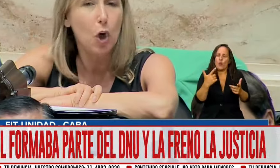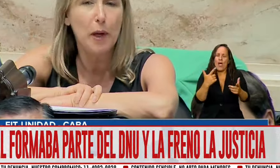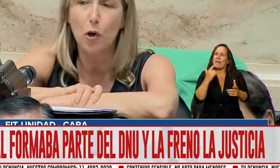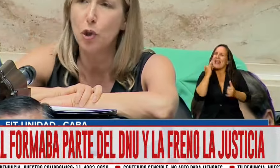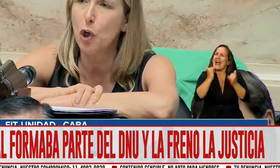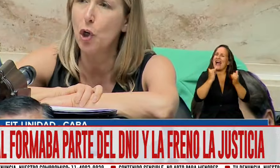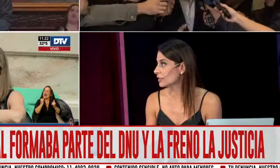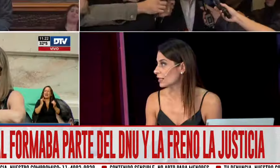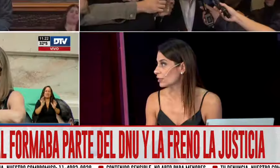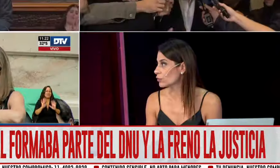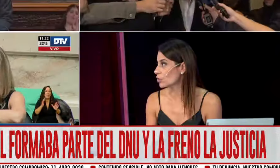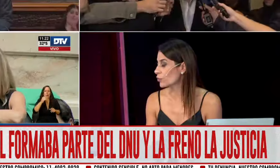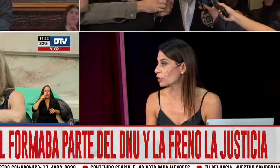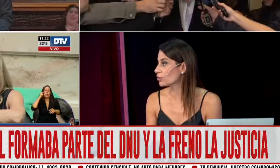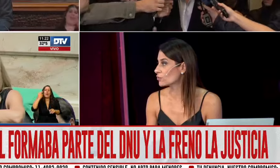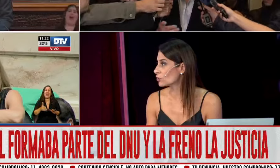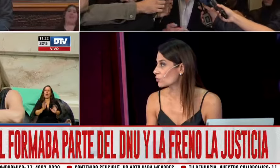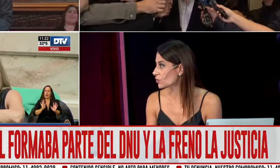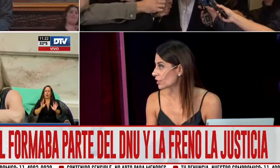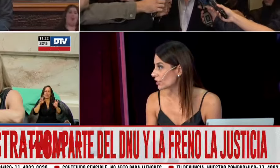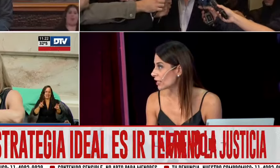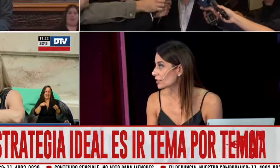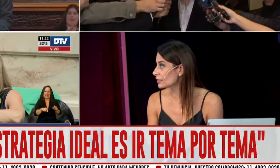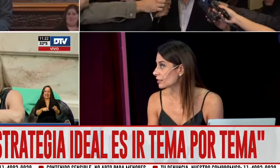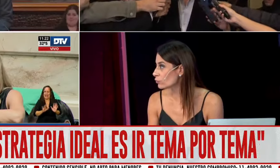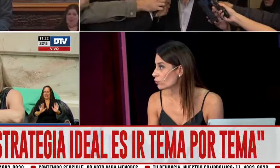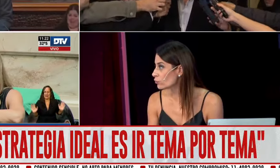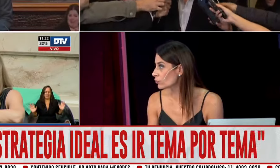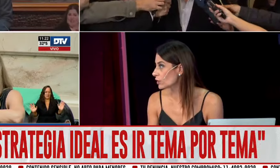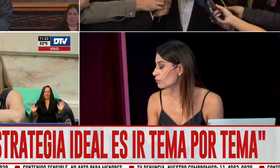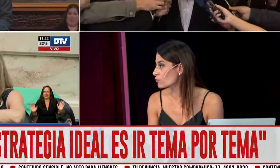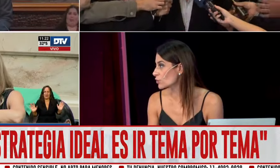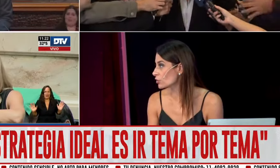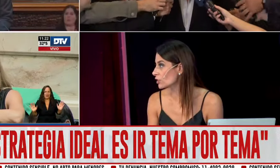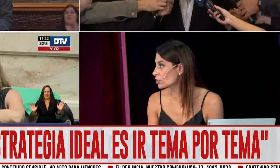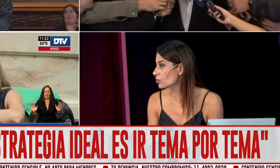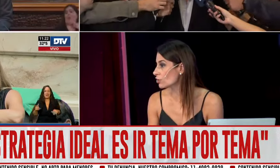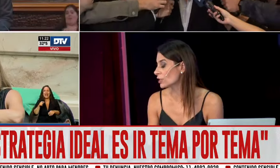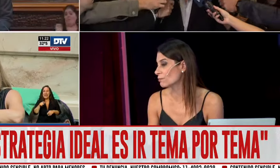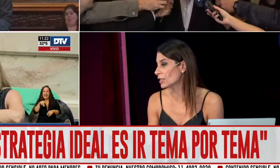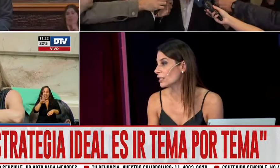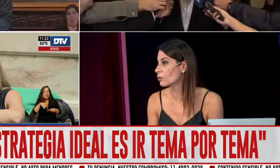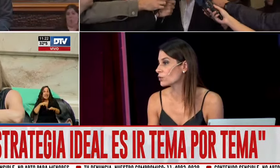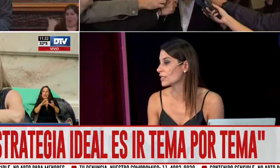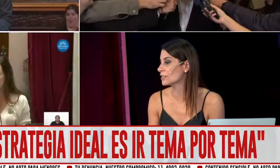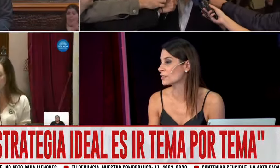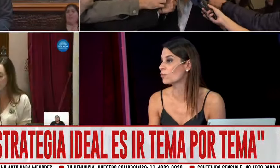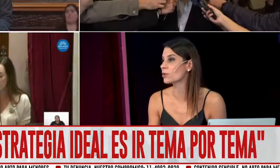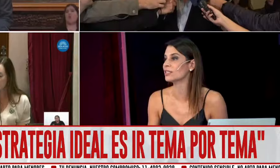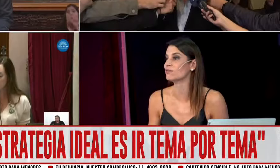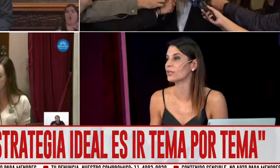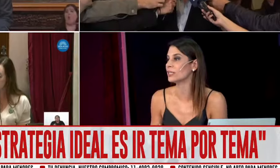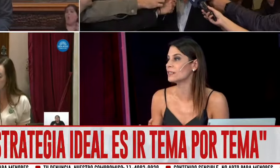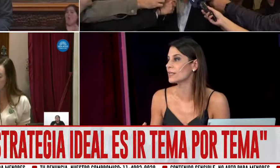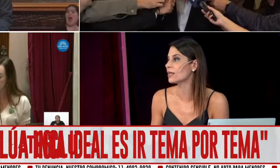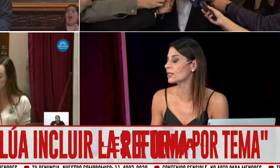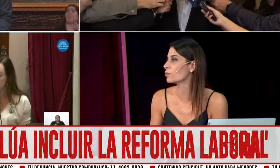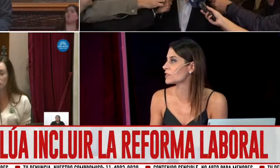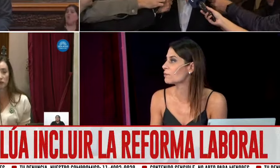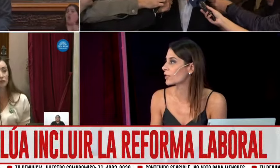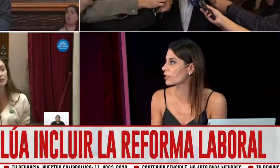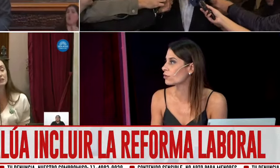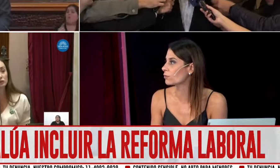judicialmente catarata de juicios por inconstitucionalidad del DNU y en función de ello también la judicialización por la diferencia